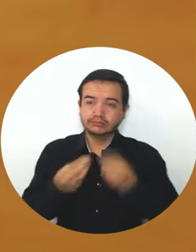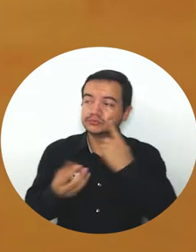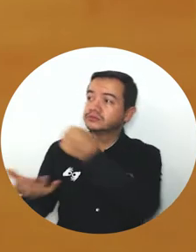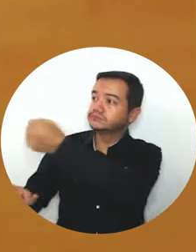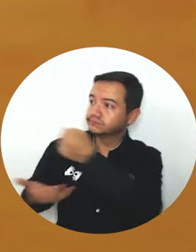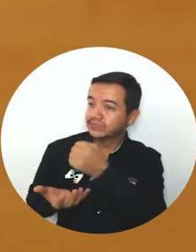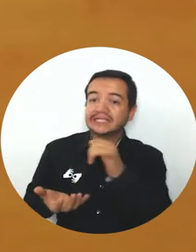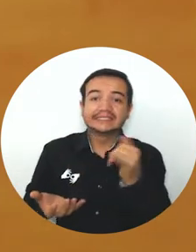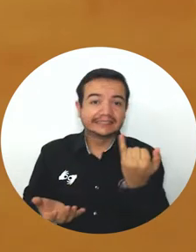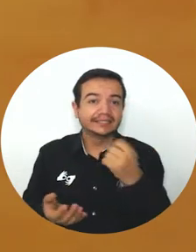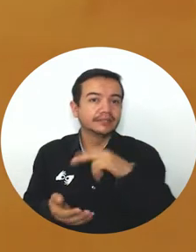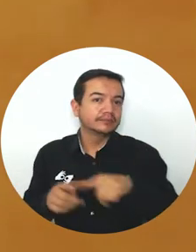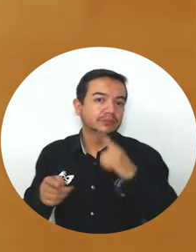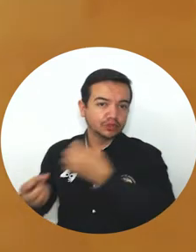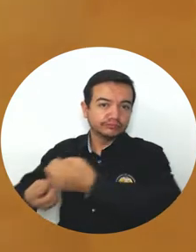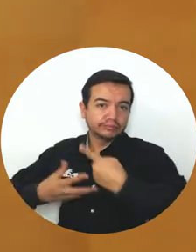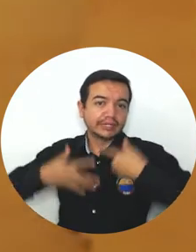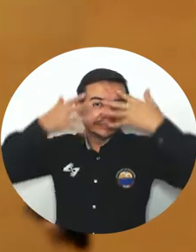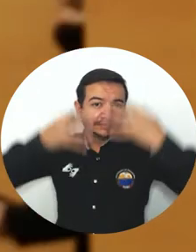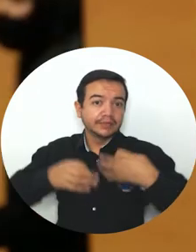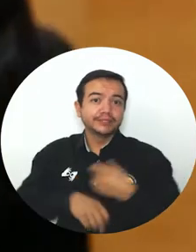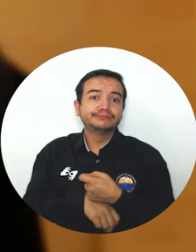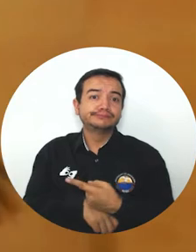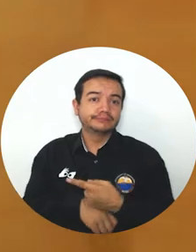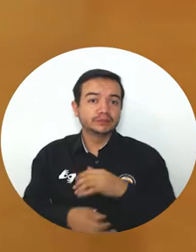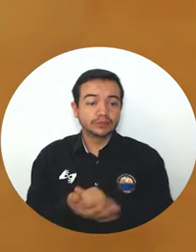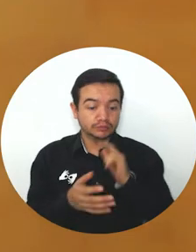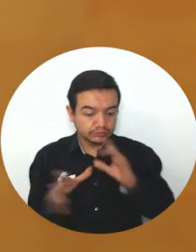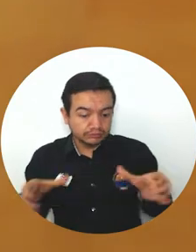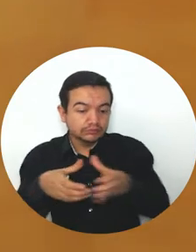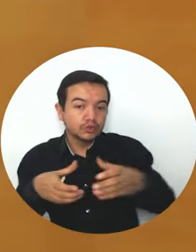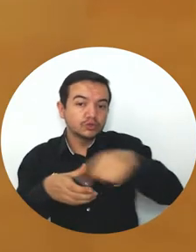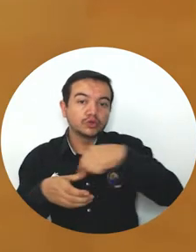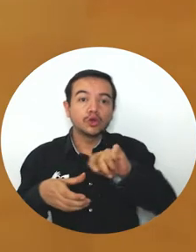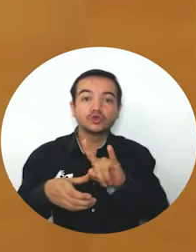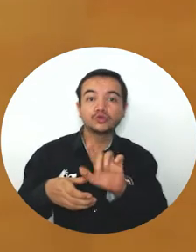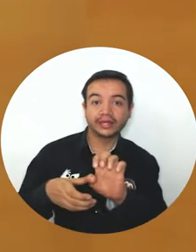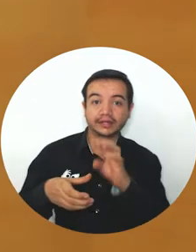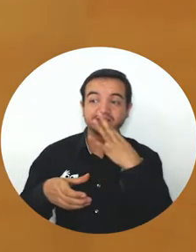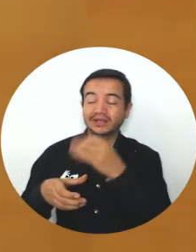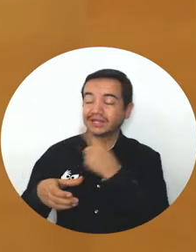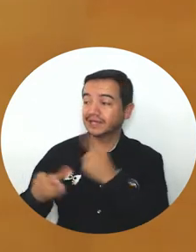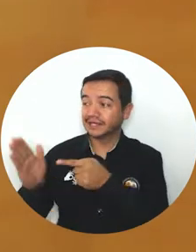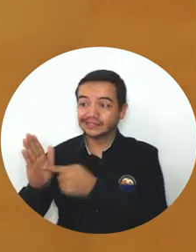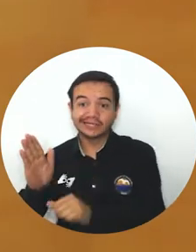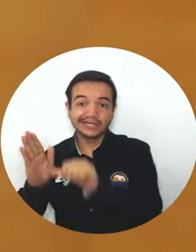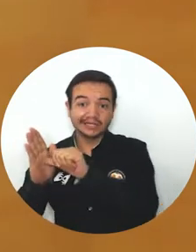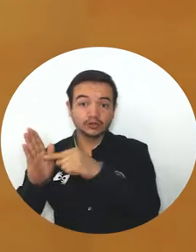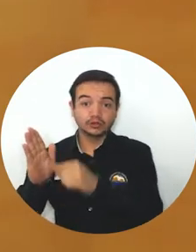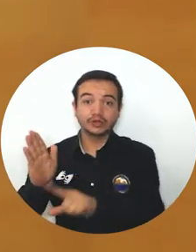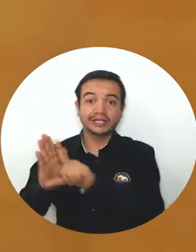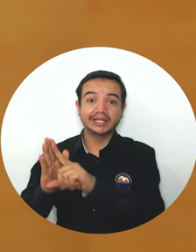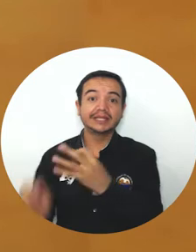una oxigenación transitoria, momentánea. Y por eso nosotros desde el SUE estamos previendo que si no hay una reforma de estos artículos de la